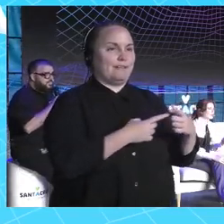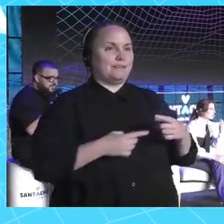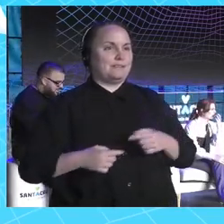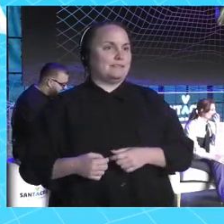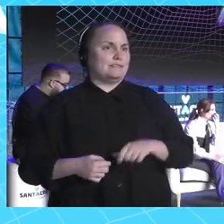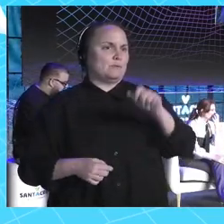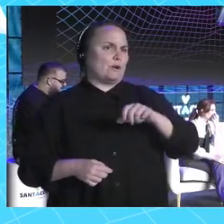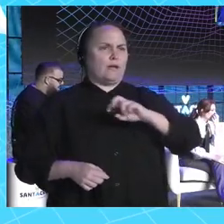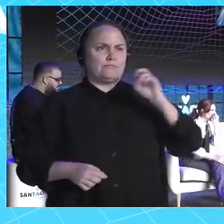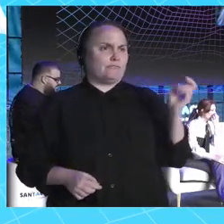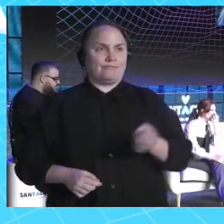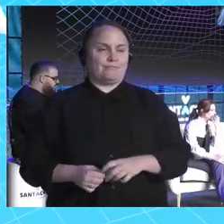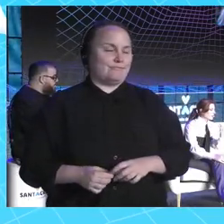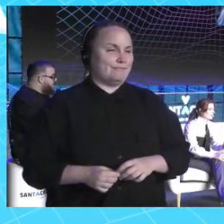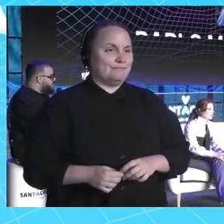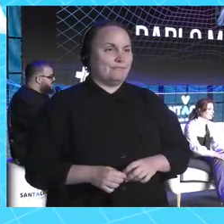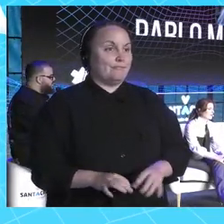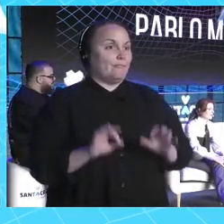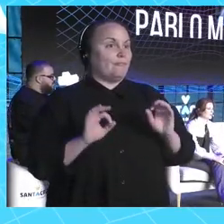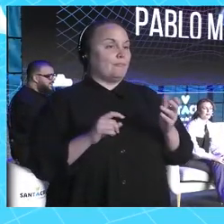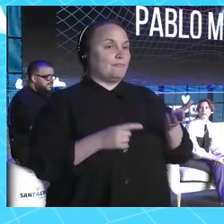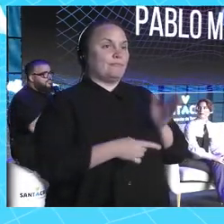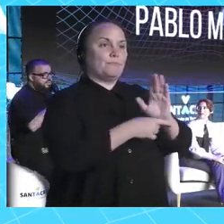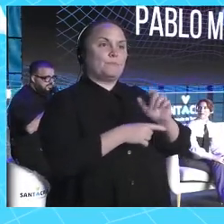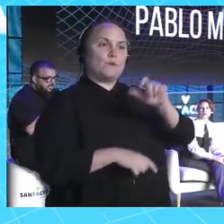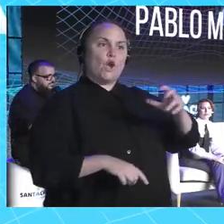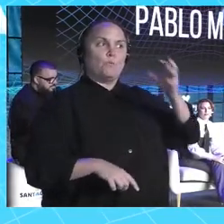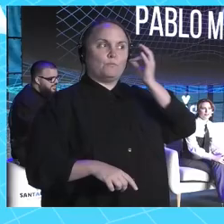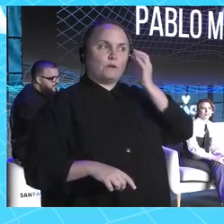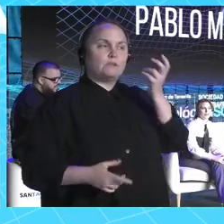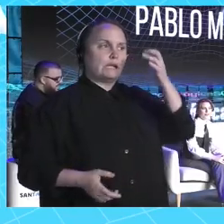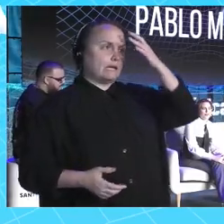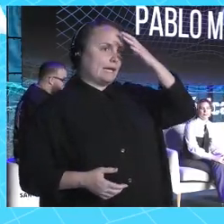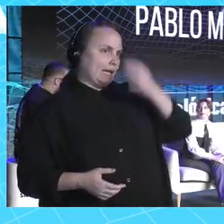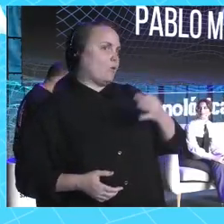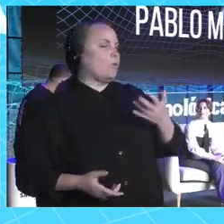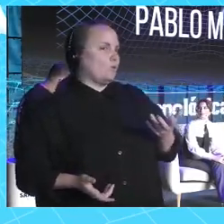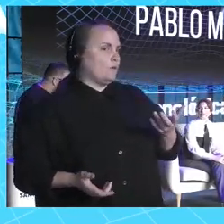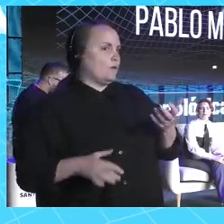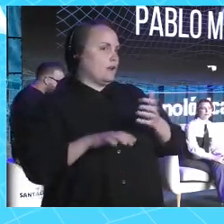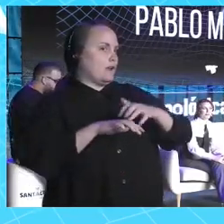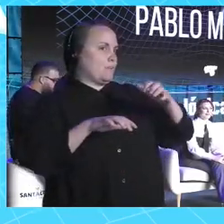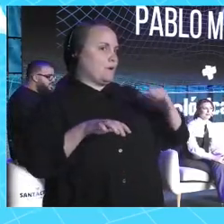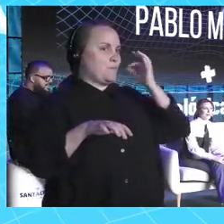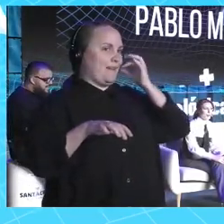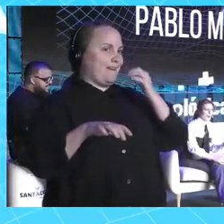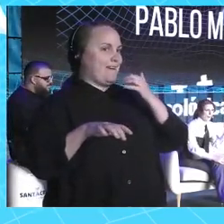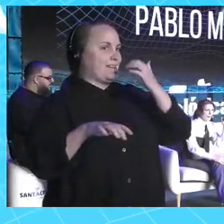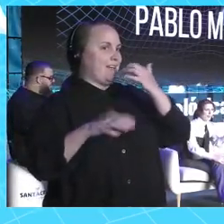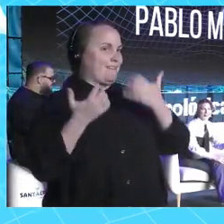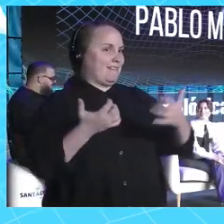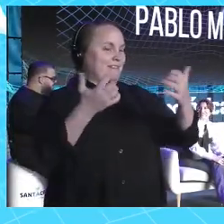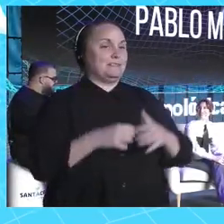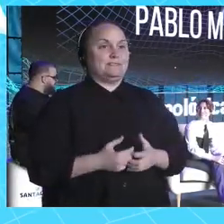personas muy diversas Y por supuesto con una representación de mujeres Pues creo que mayoritaria casi casi Así que muchas gracias